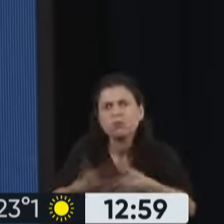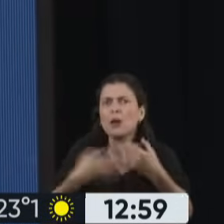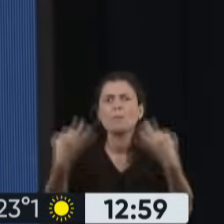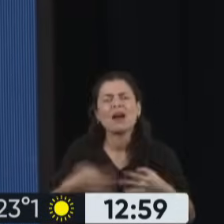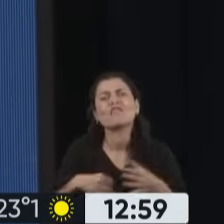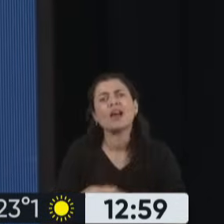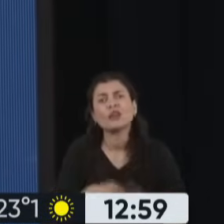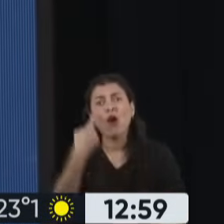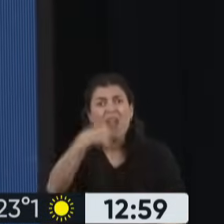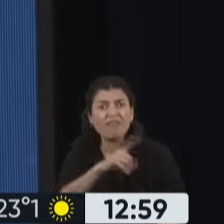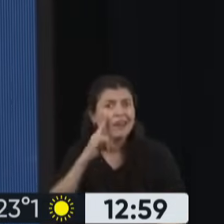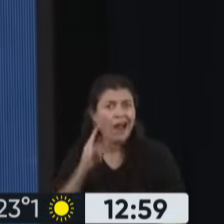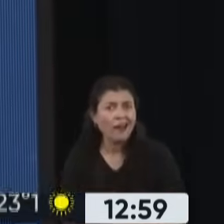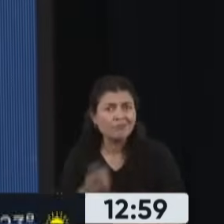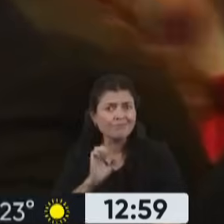adentro.